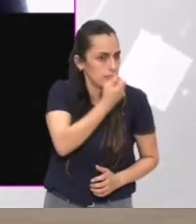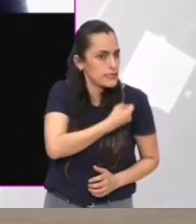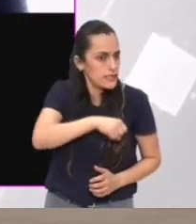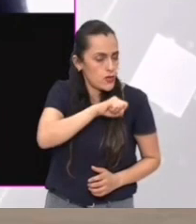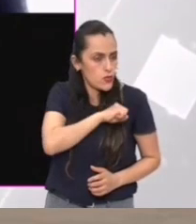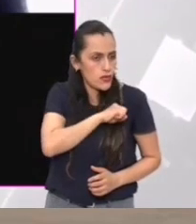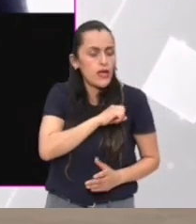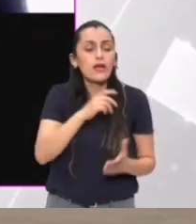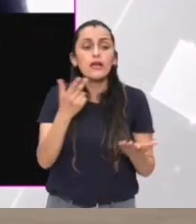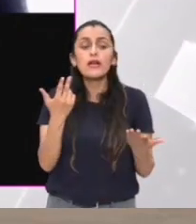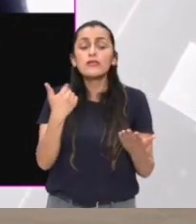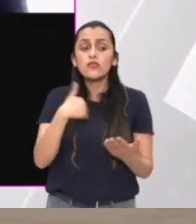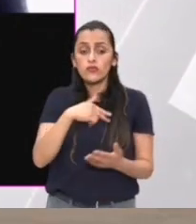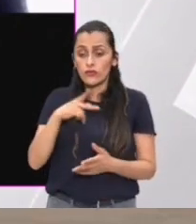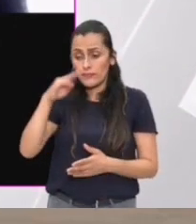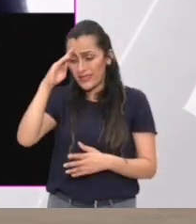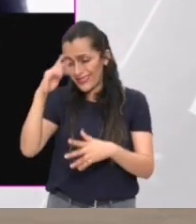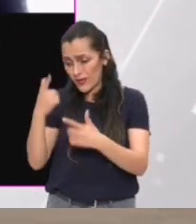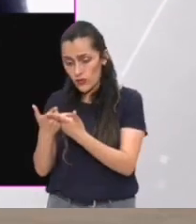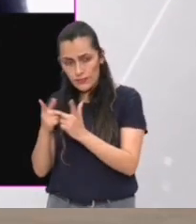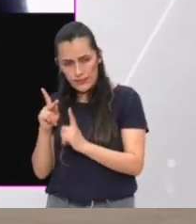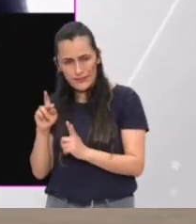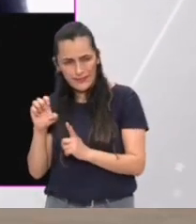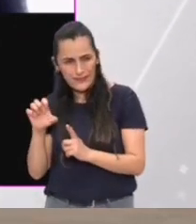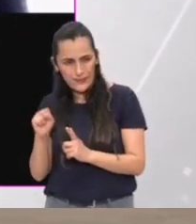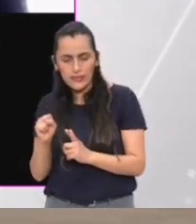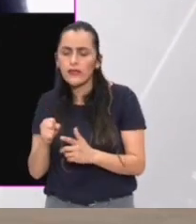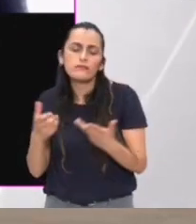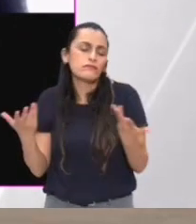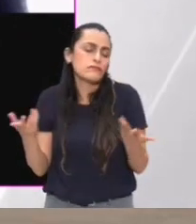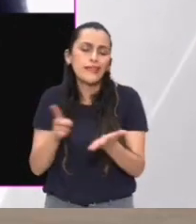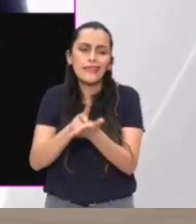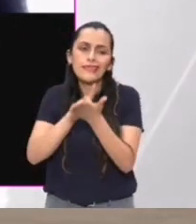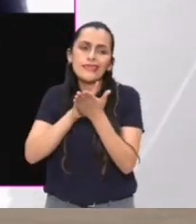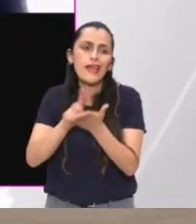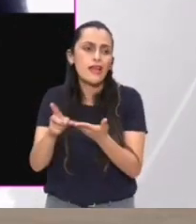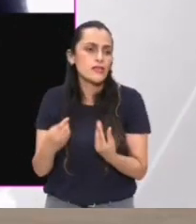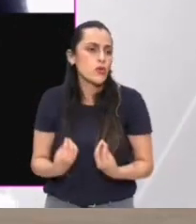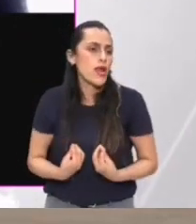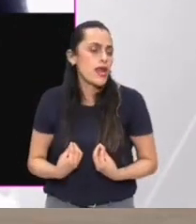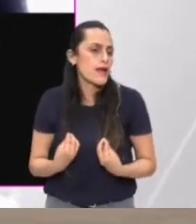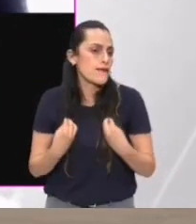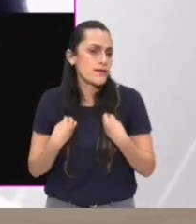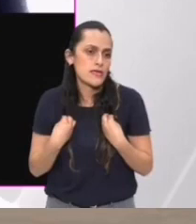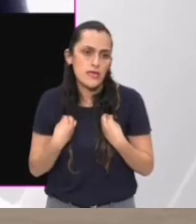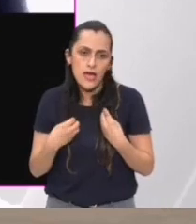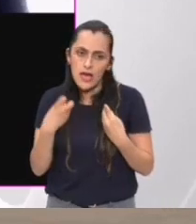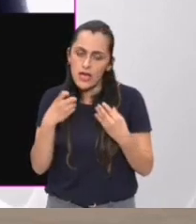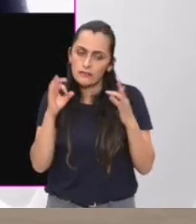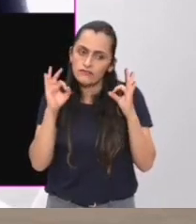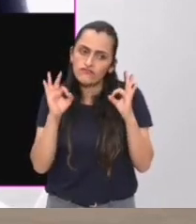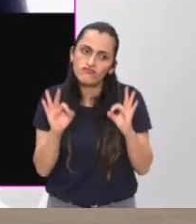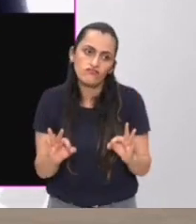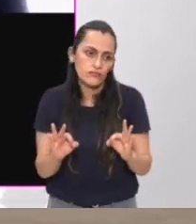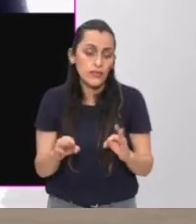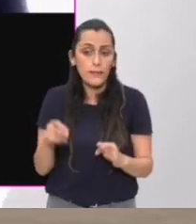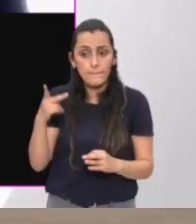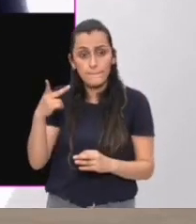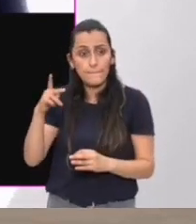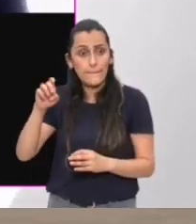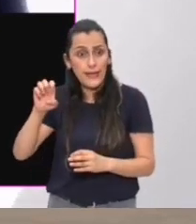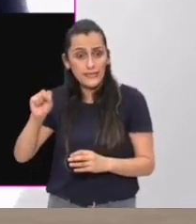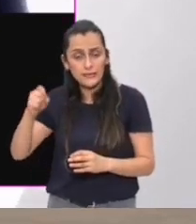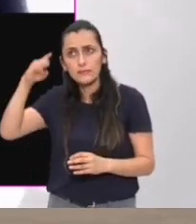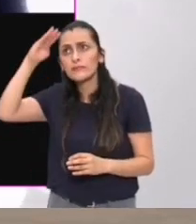el derecho a la salud sin el derecho a la vida desde la concepción. Este derecho para el Partido Encuentro Solidario es